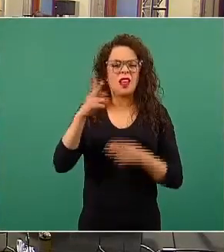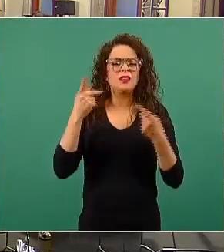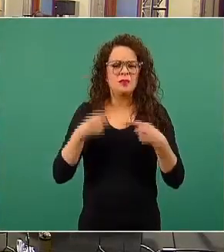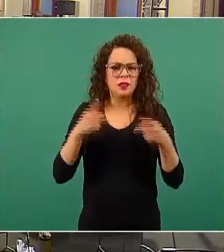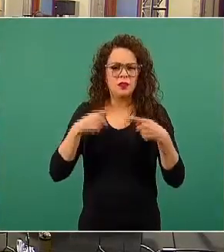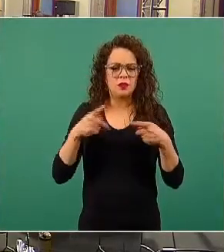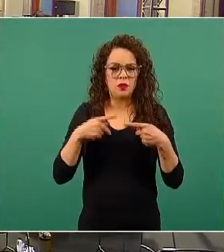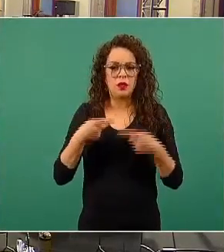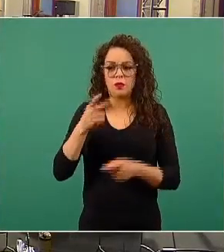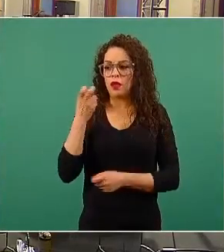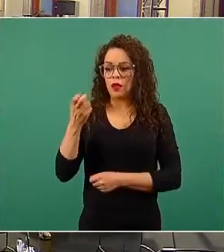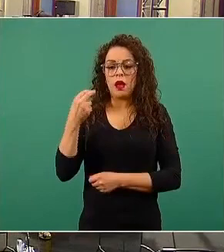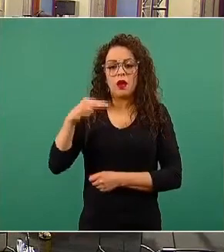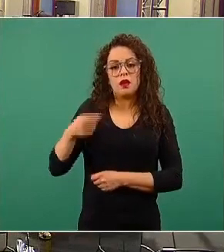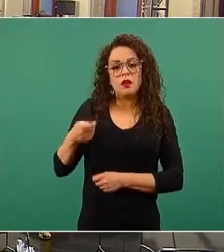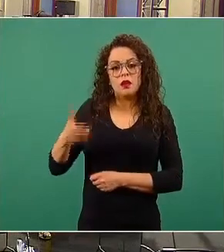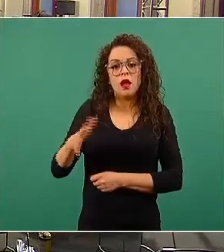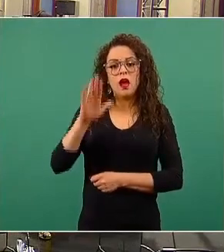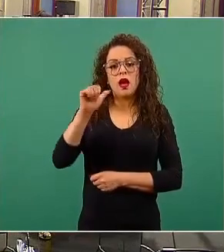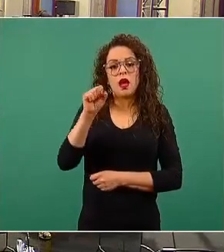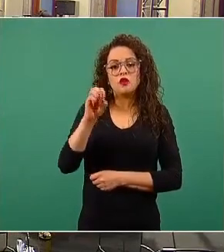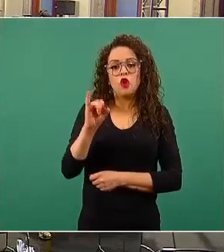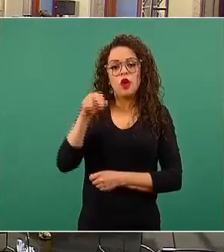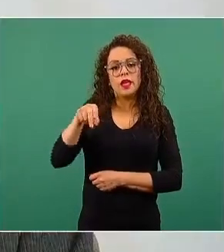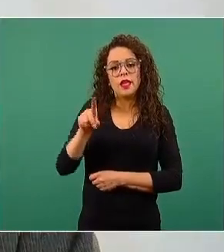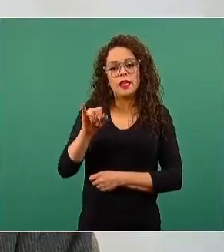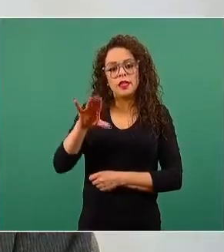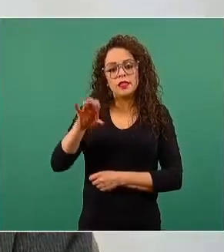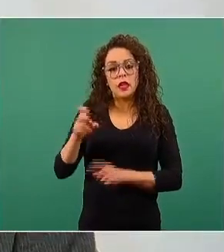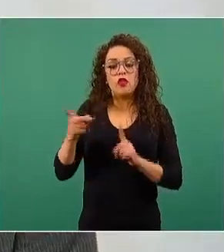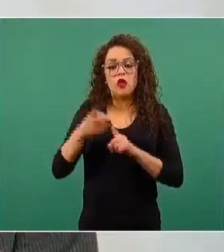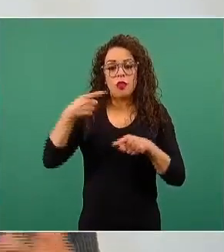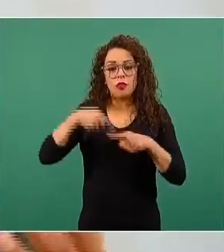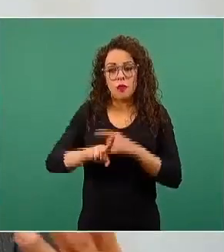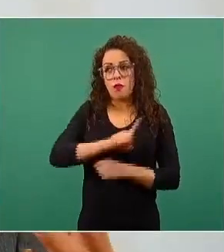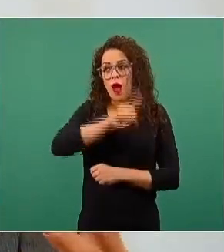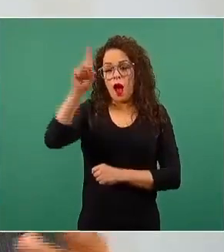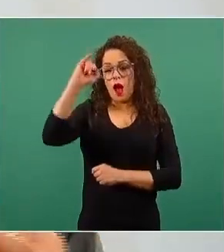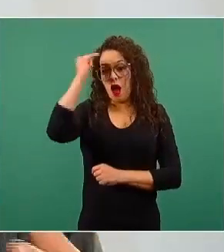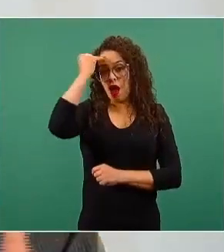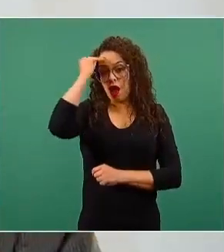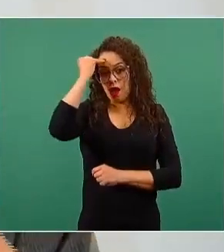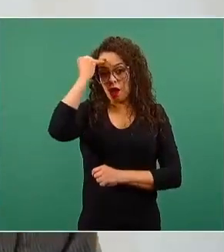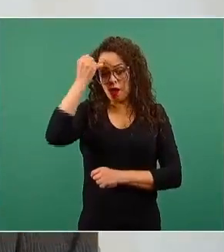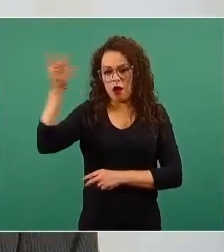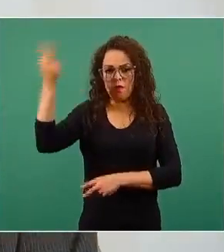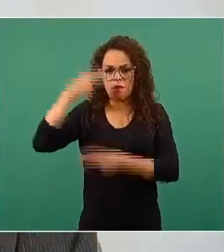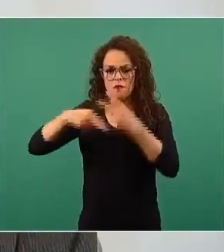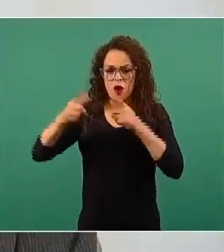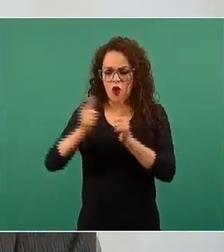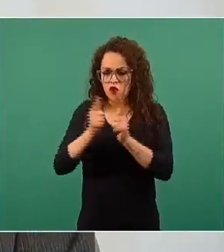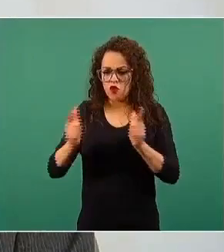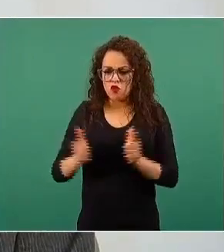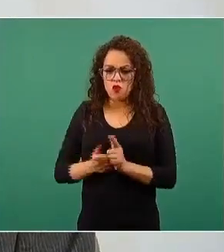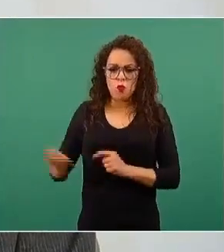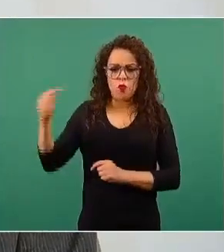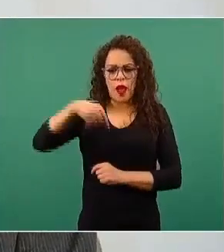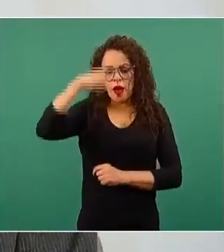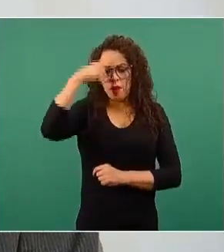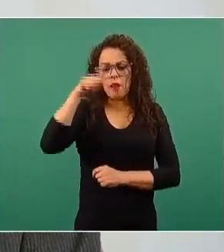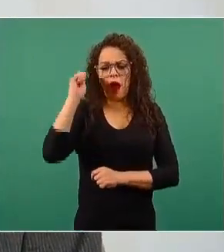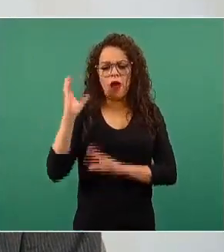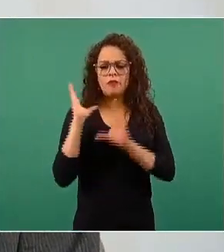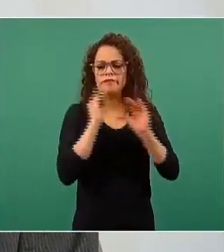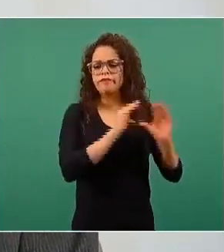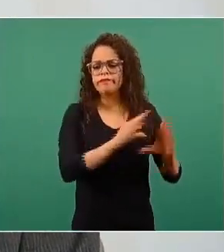lo que llamamos caso índice, es una persona que tiene su origen en la India. Llegan en un grupo para dar una capacitación, esto